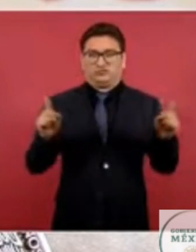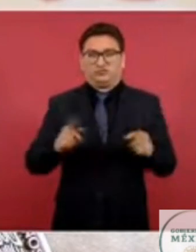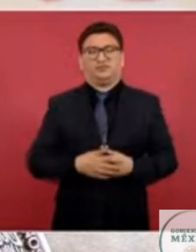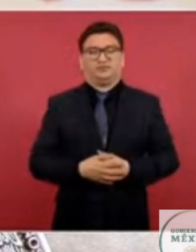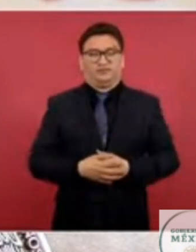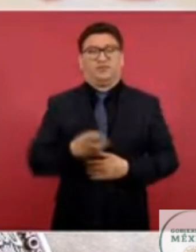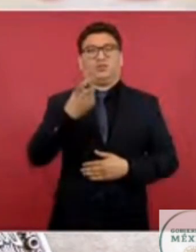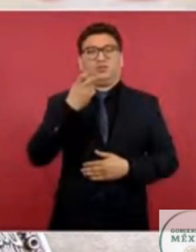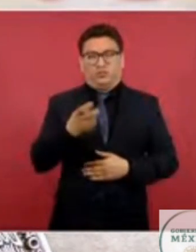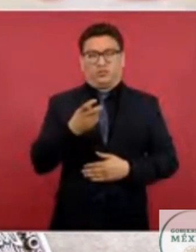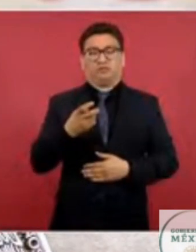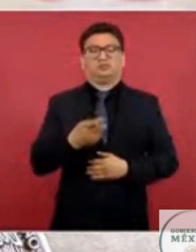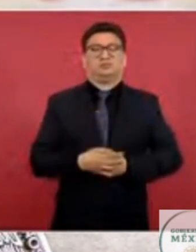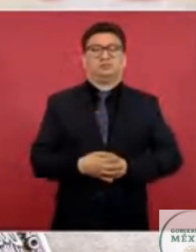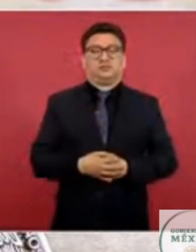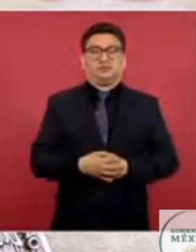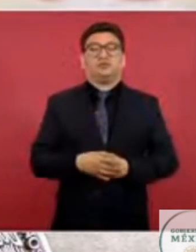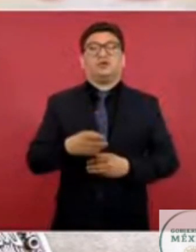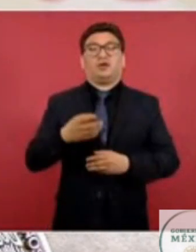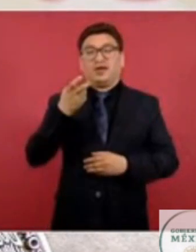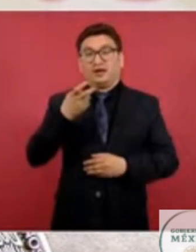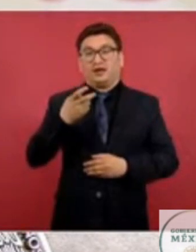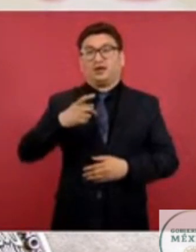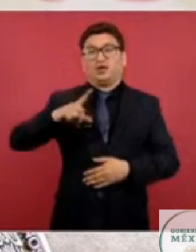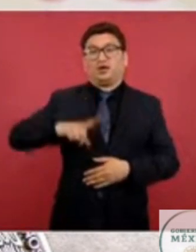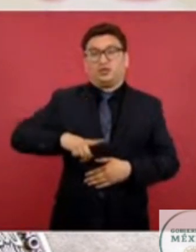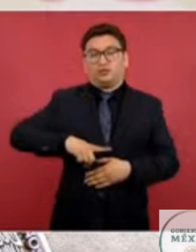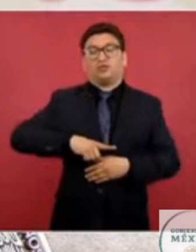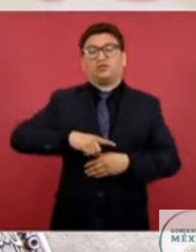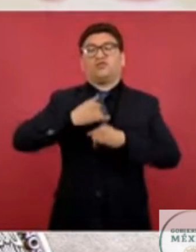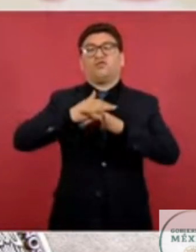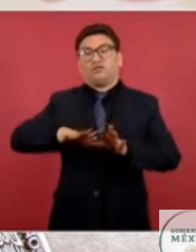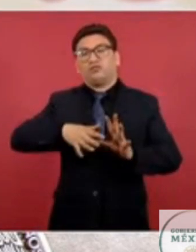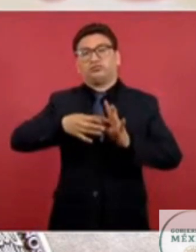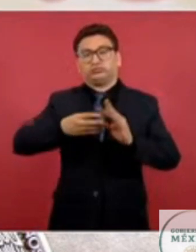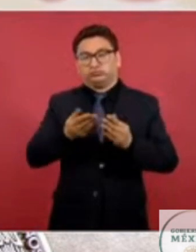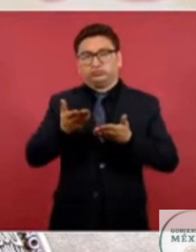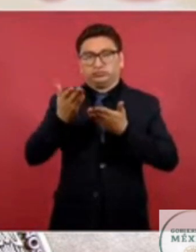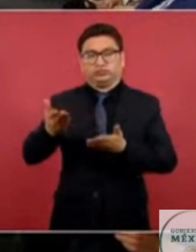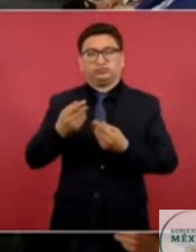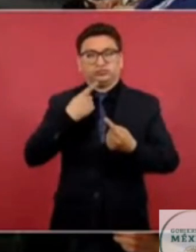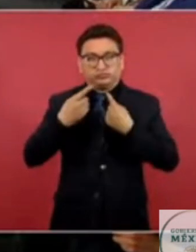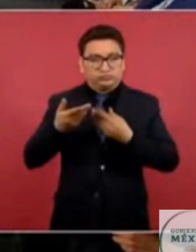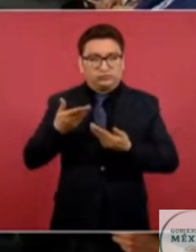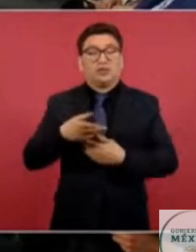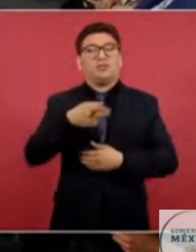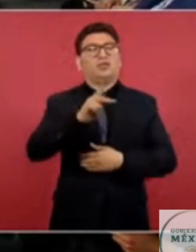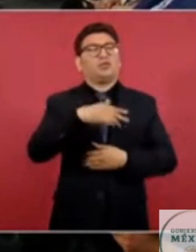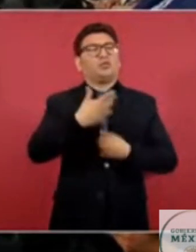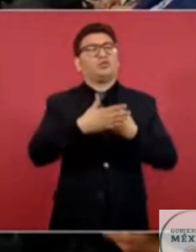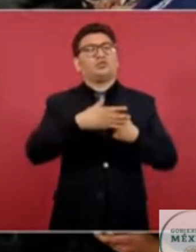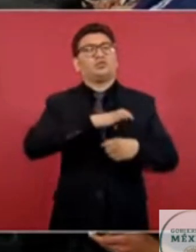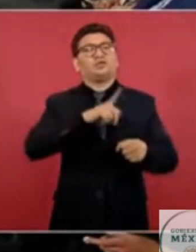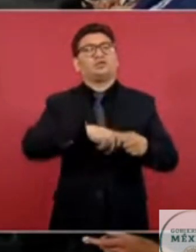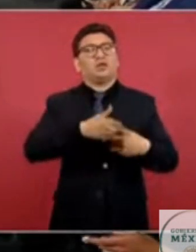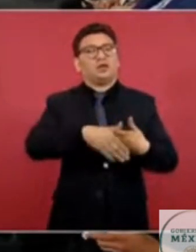Entonces, todo esto lo está aclarando Gobernación. ¿Pero alguna estrategia especial que